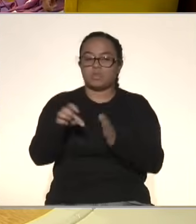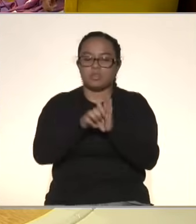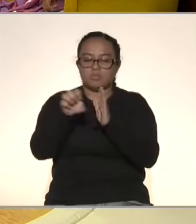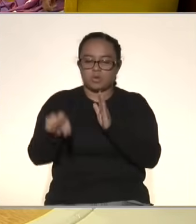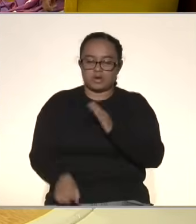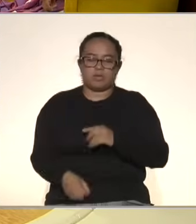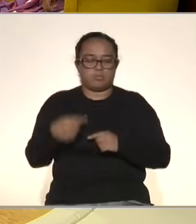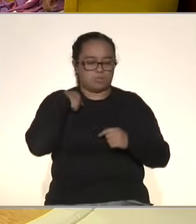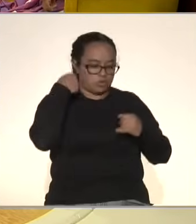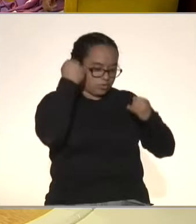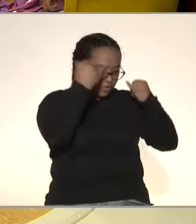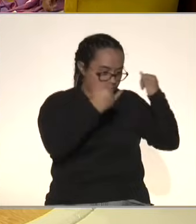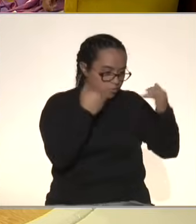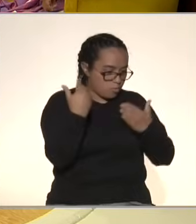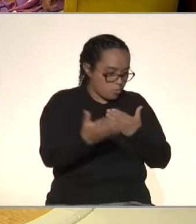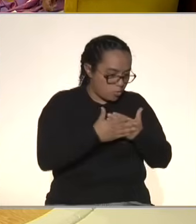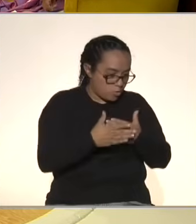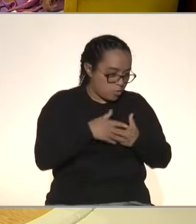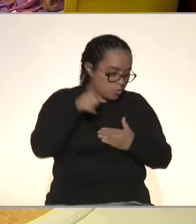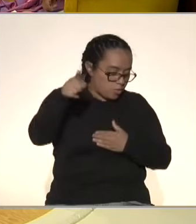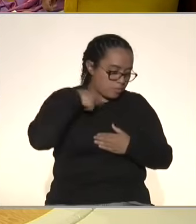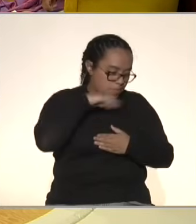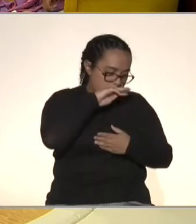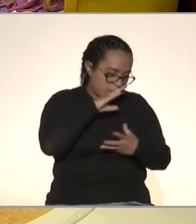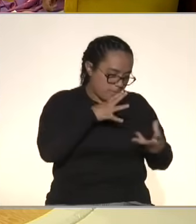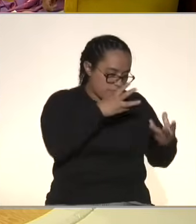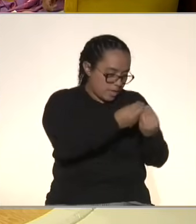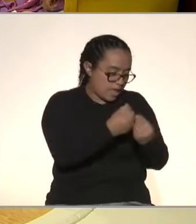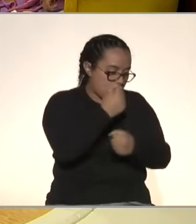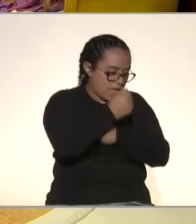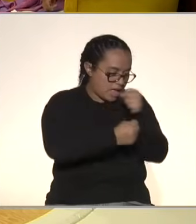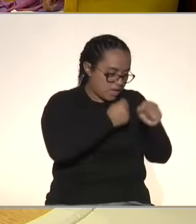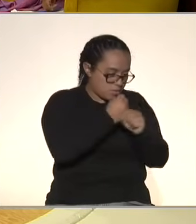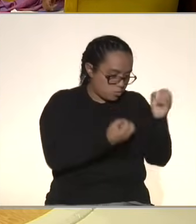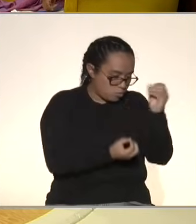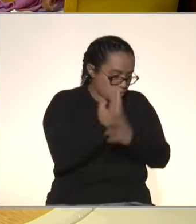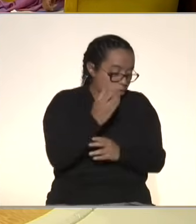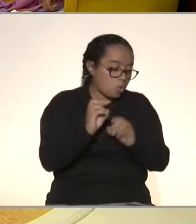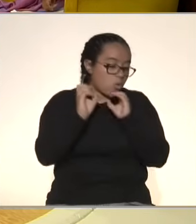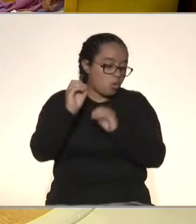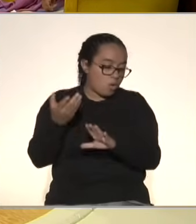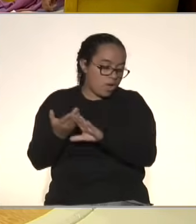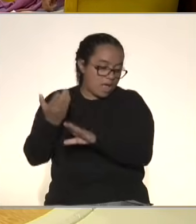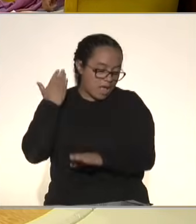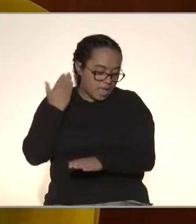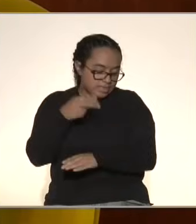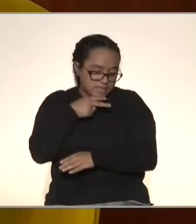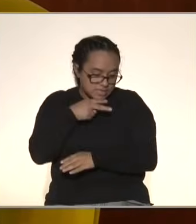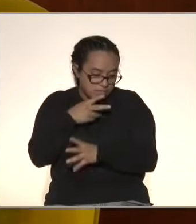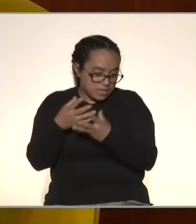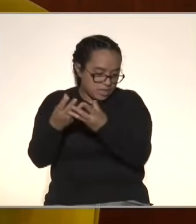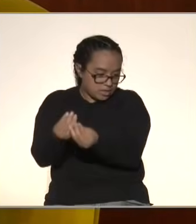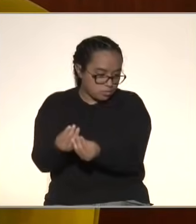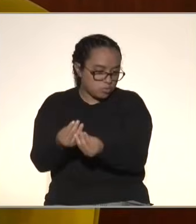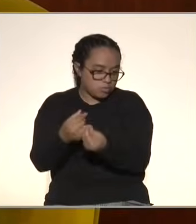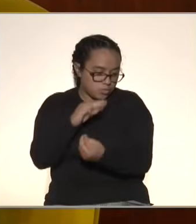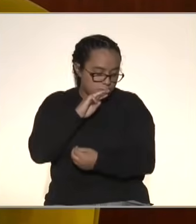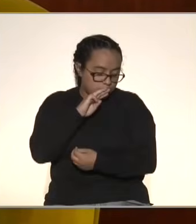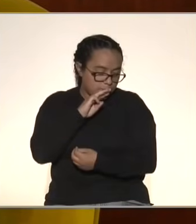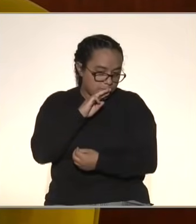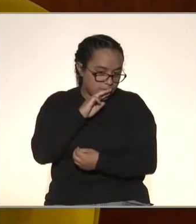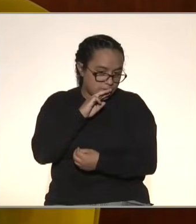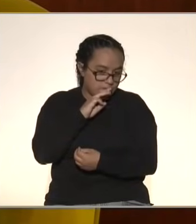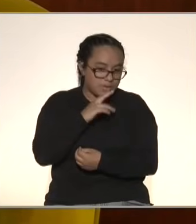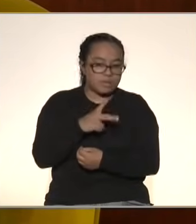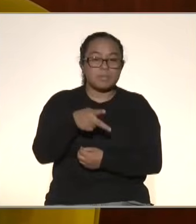estás con la expectativa de, bueno, va a ser en casa de mi mamá el Año Nuevo o fue en casa de mi mamá la Navidad, ¿no? Pero entonces,